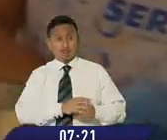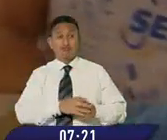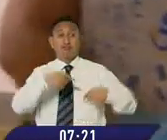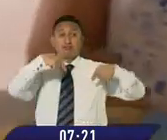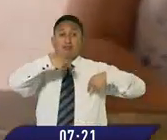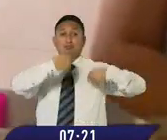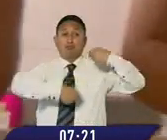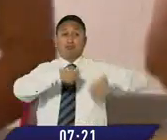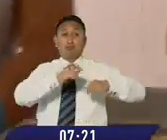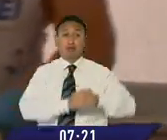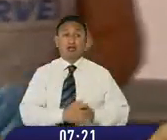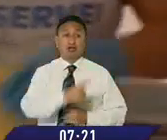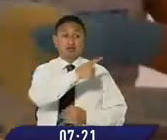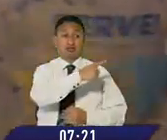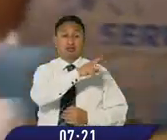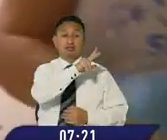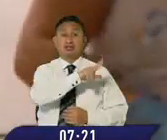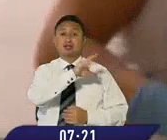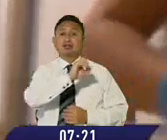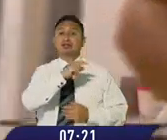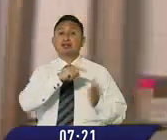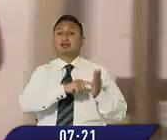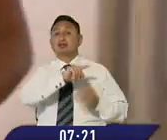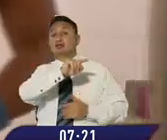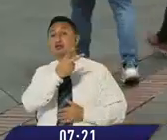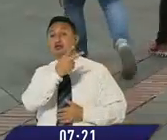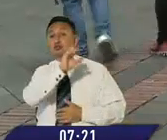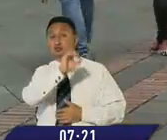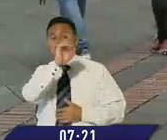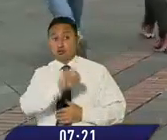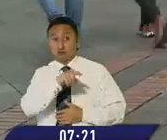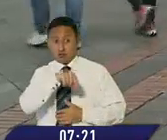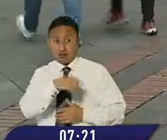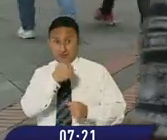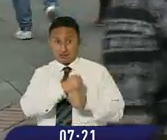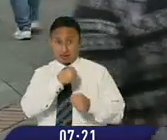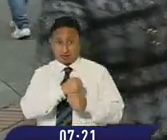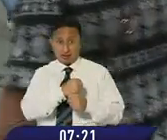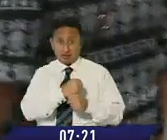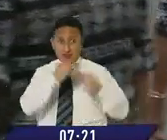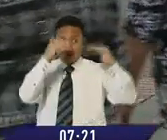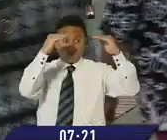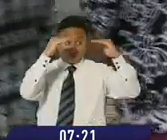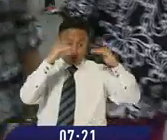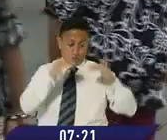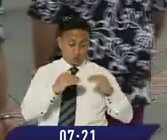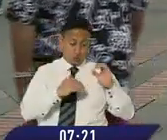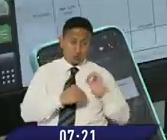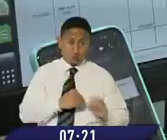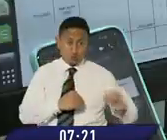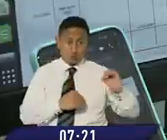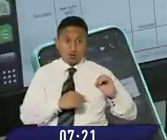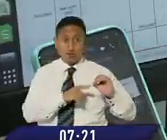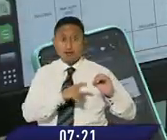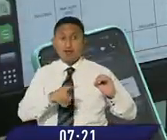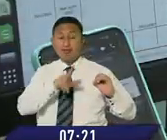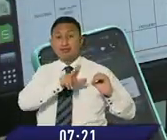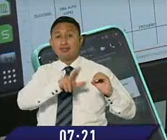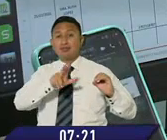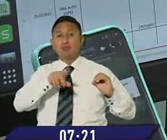de este año tan solo el 30,2% de la población tenía empleo adecuado. Y ahora esa cifra subió